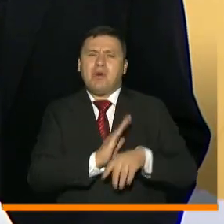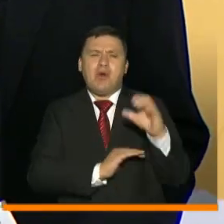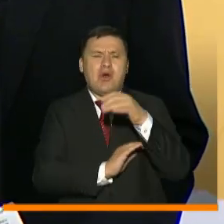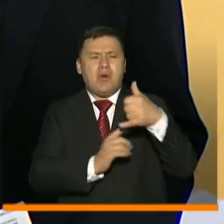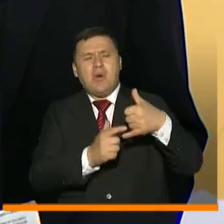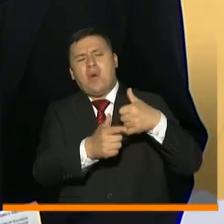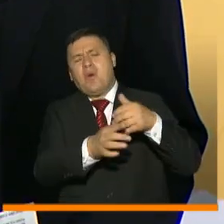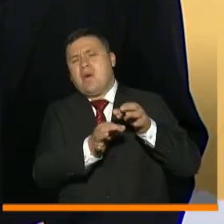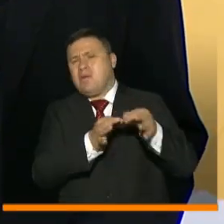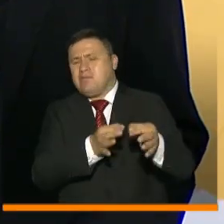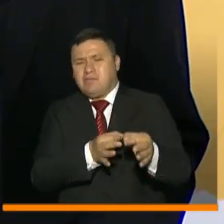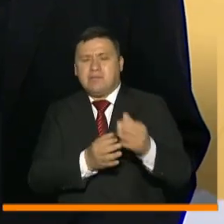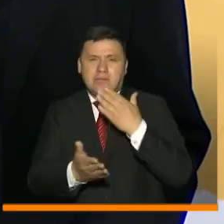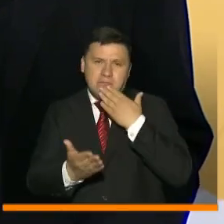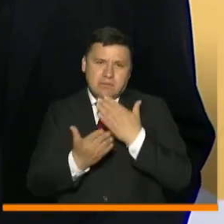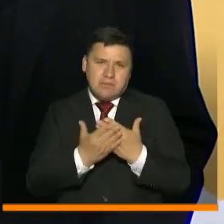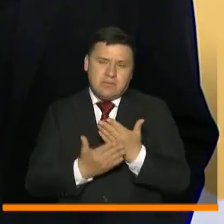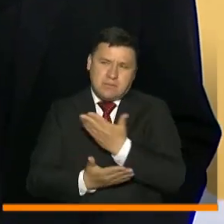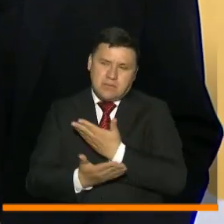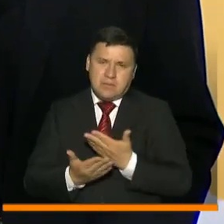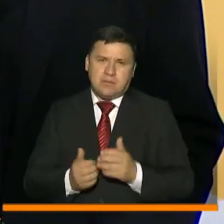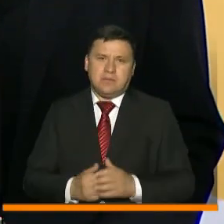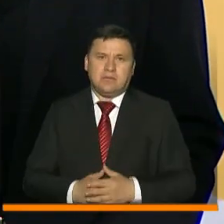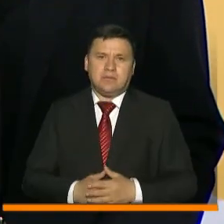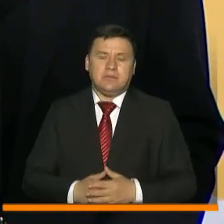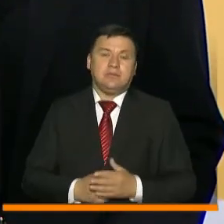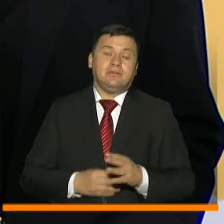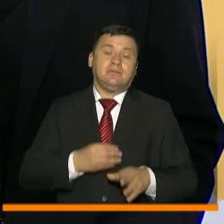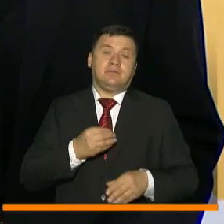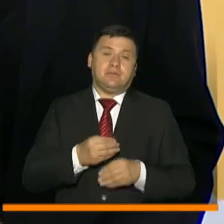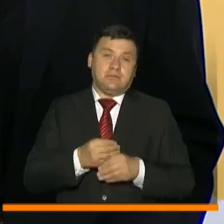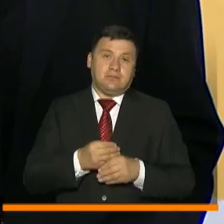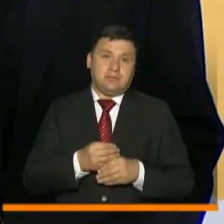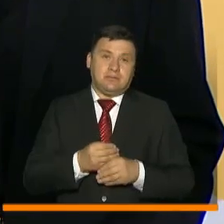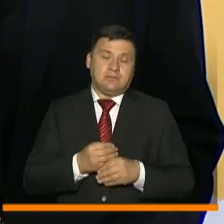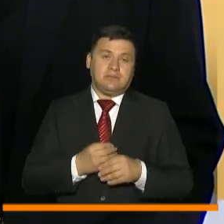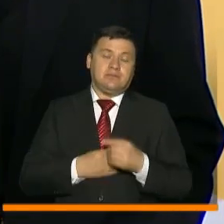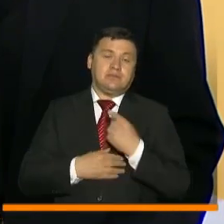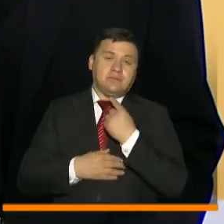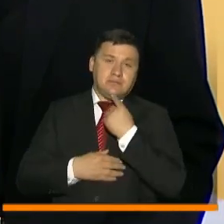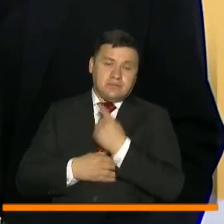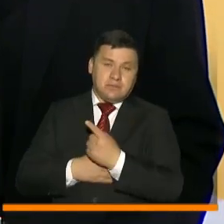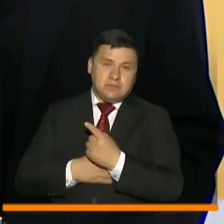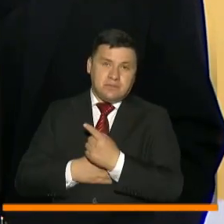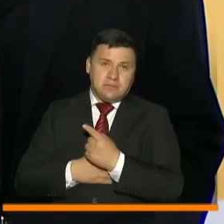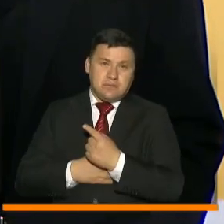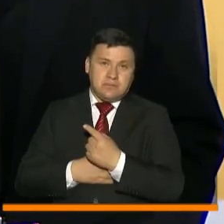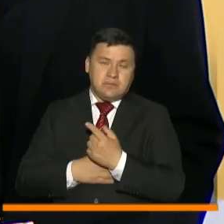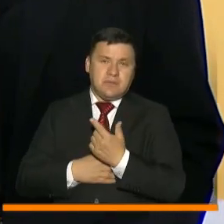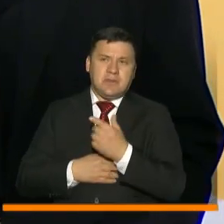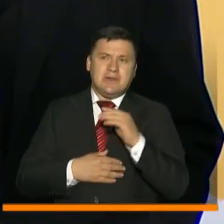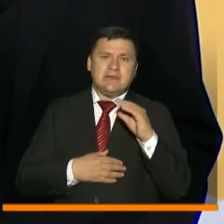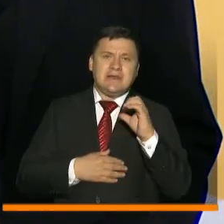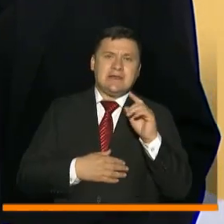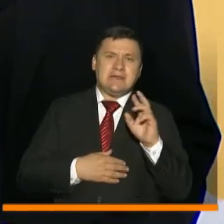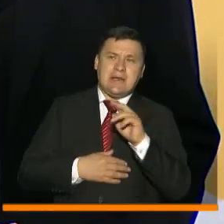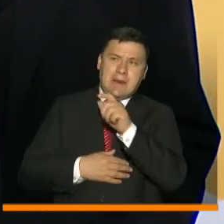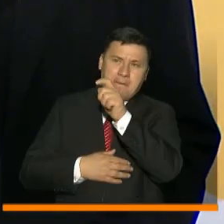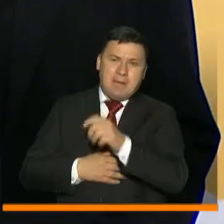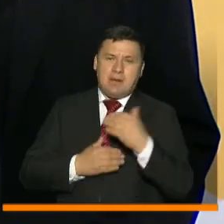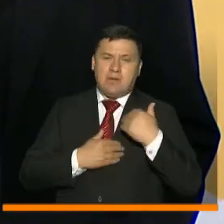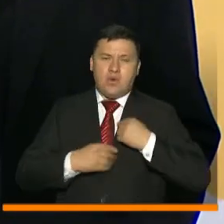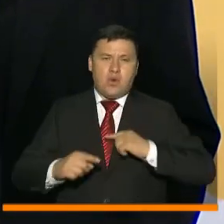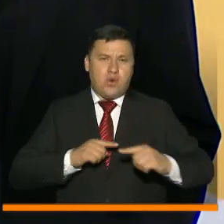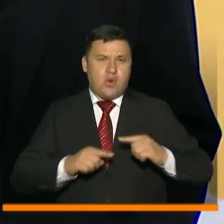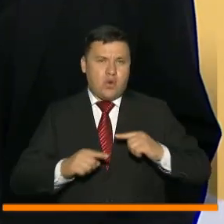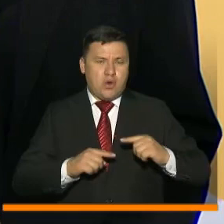de Colombia, gracias de corazón por su ayuda. Adicionalmente, debo decirlo también a la empresa privada, como coordinadora,